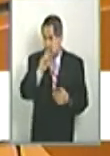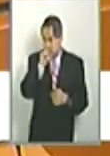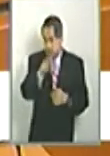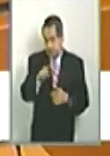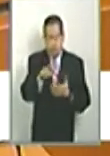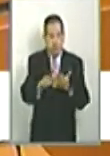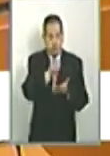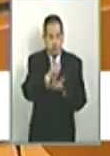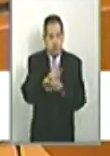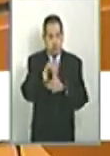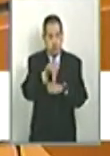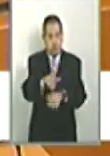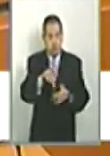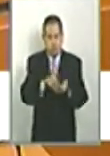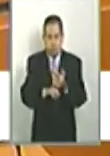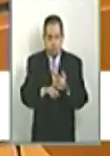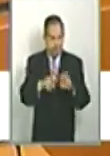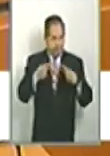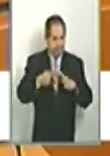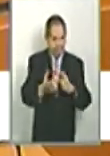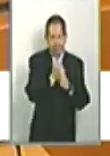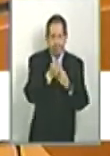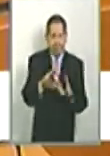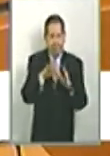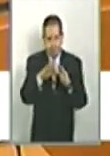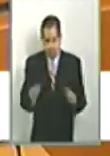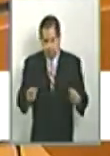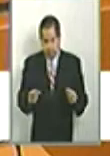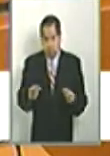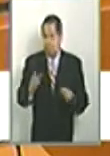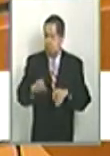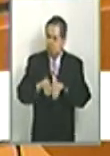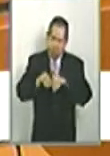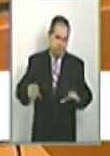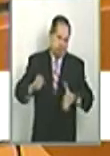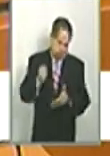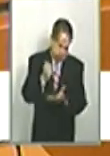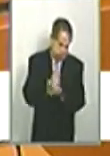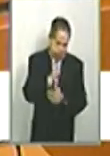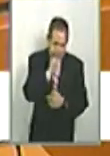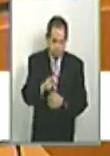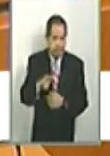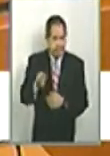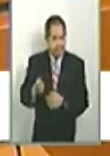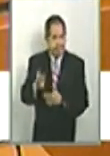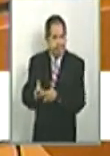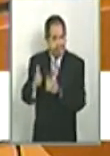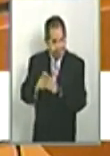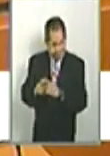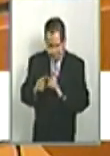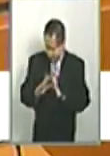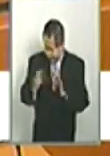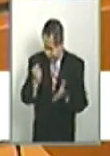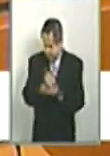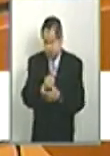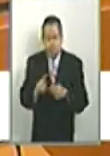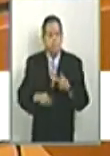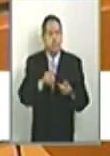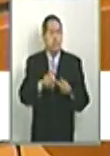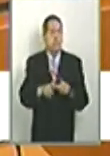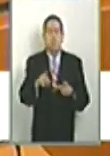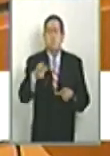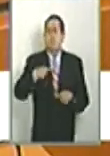igualmente la ley general en materia de desaparición forzada de personas que se expidió en esta legislatura, la desaparición cometida